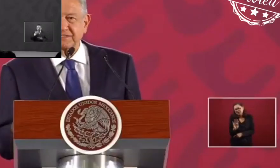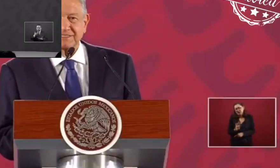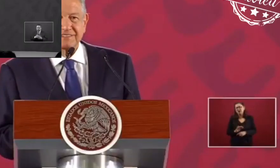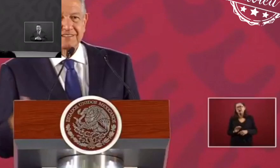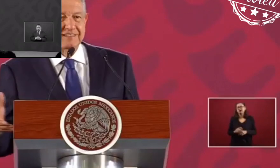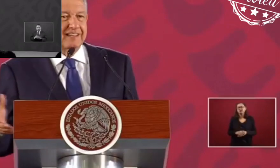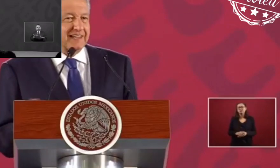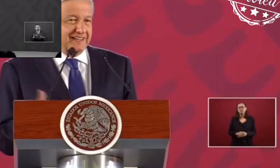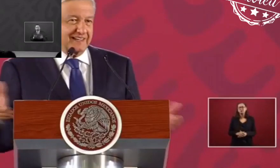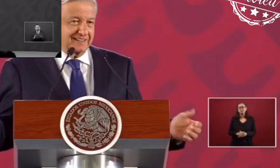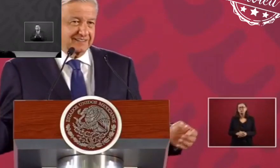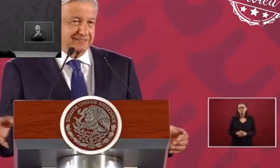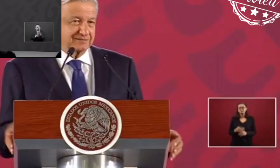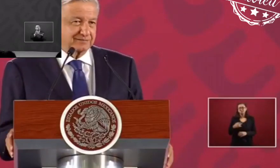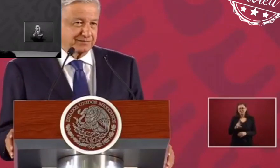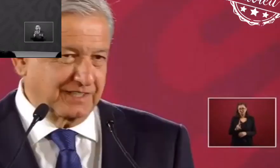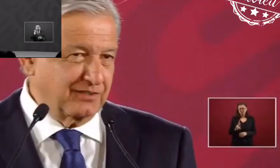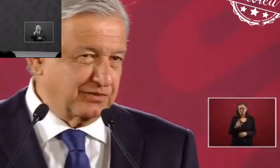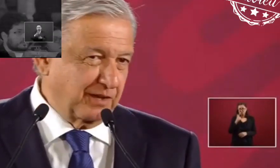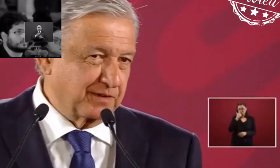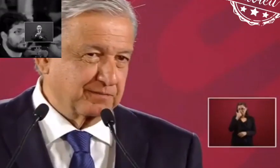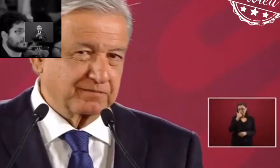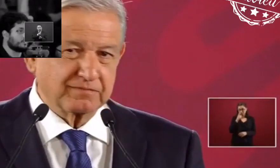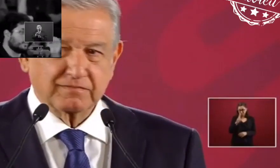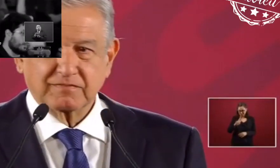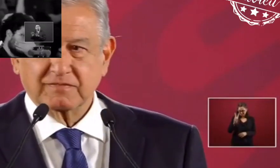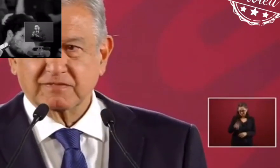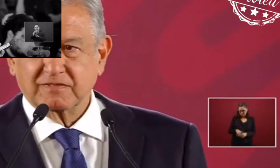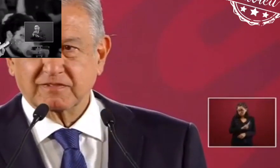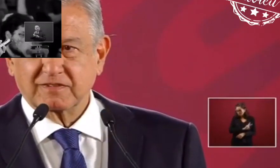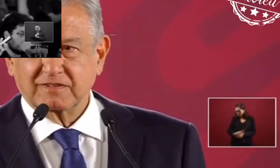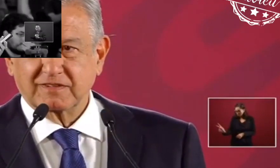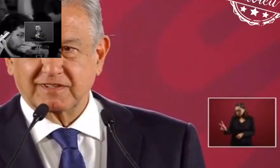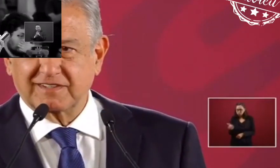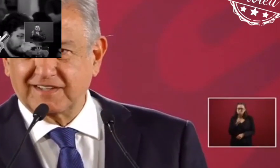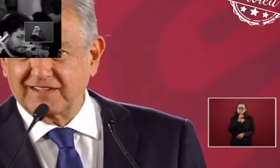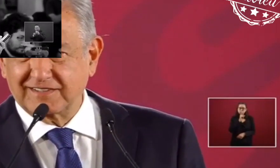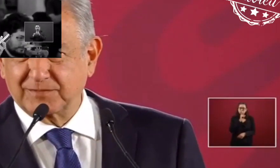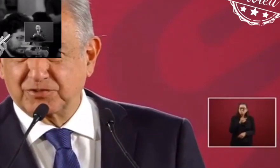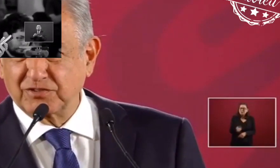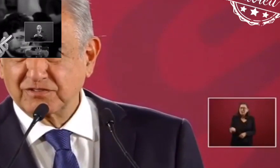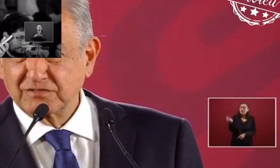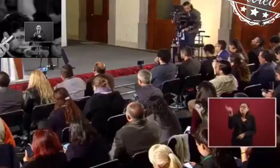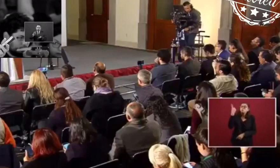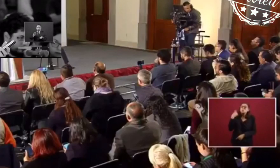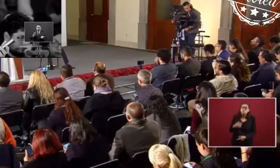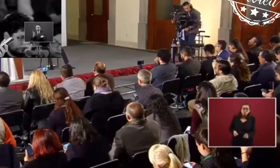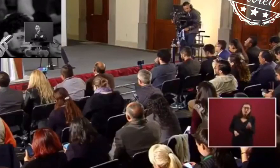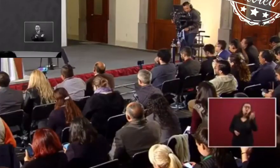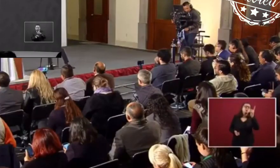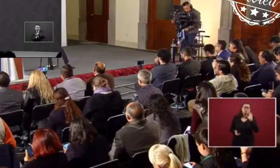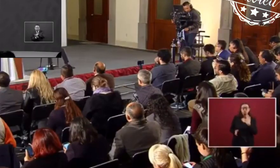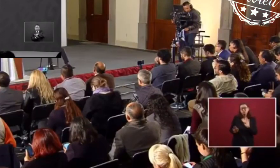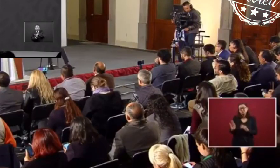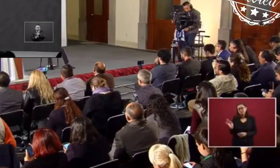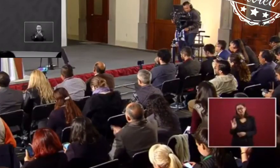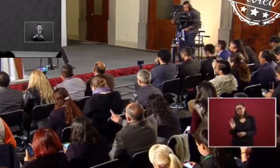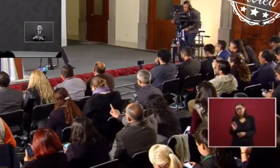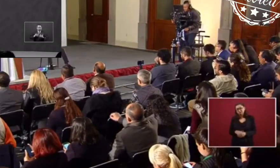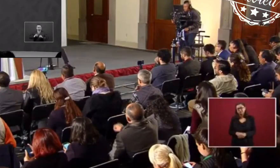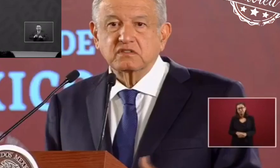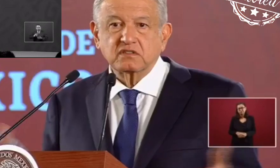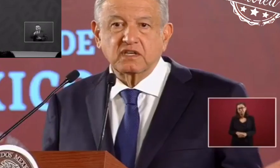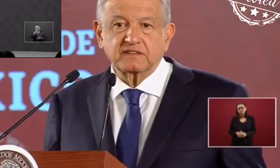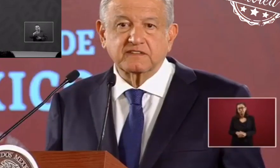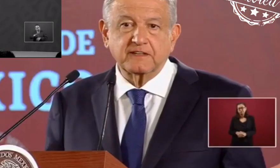queremos saber qué hace. ¿Qué hace si usted utiliza algún método alternativo, si utiliza cámaras hiperbáricas? Tiene mucha energía, de verdad. Todos,